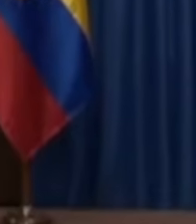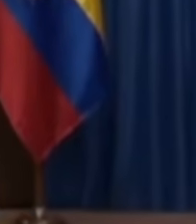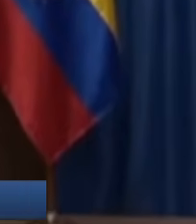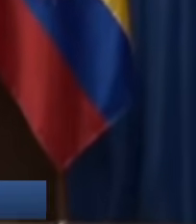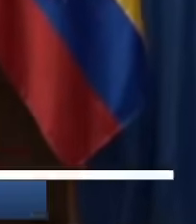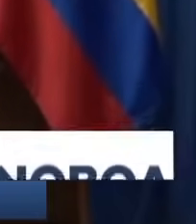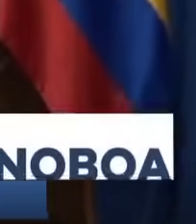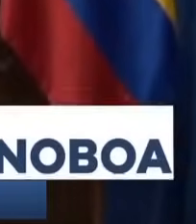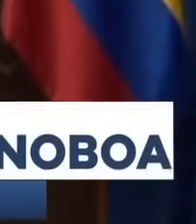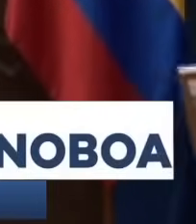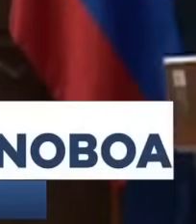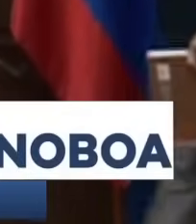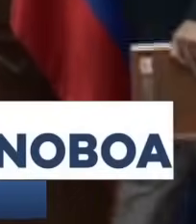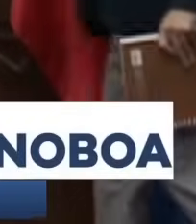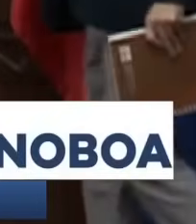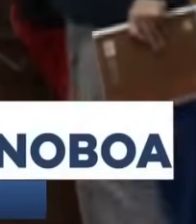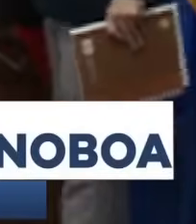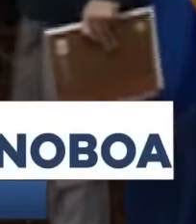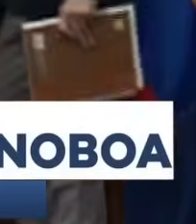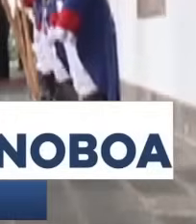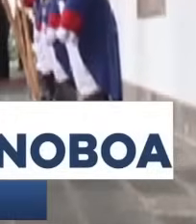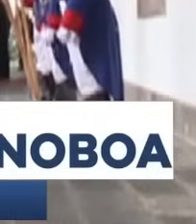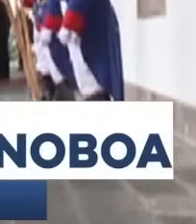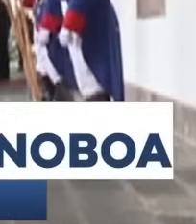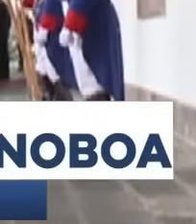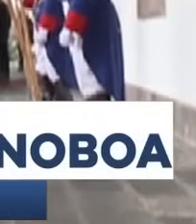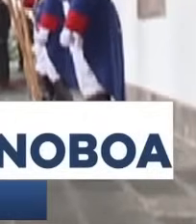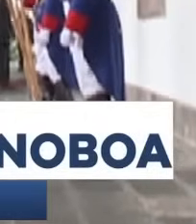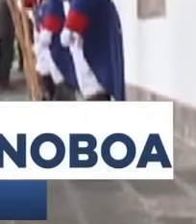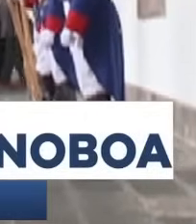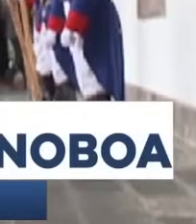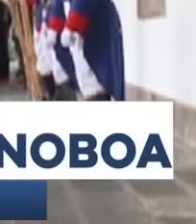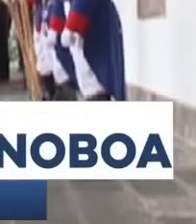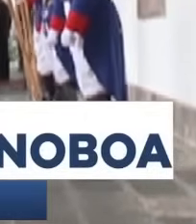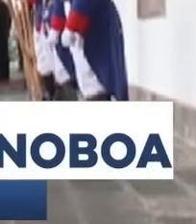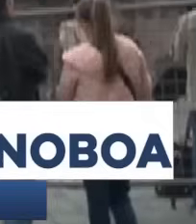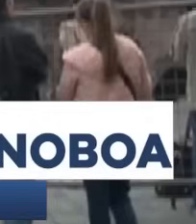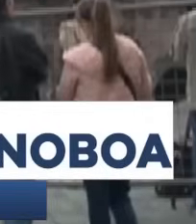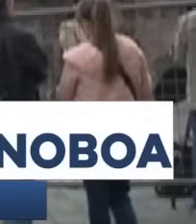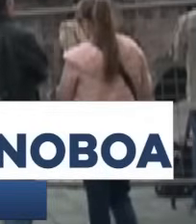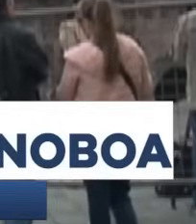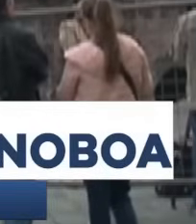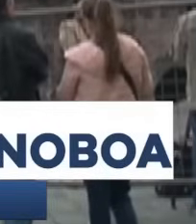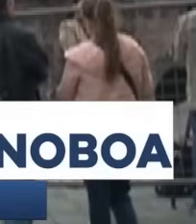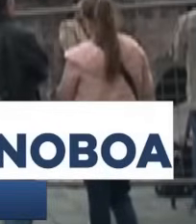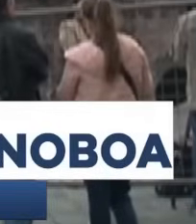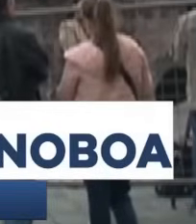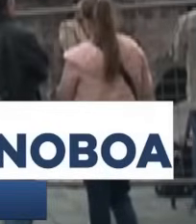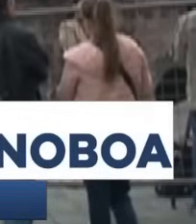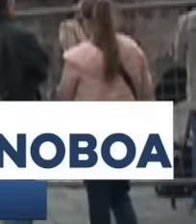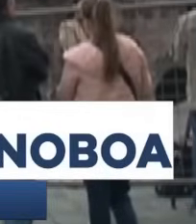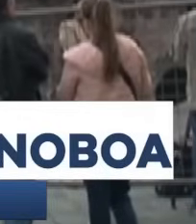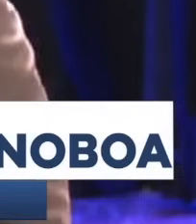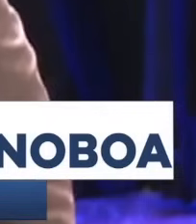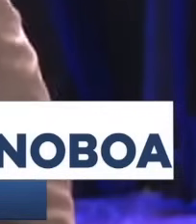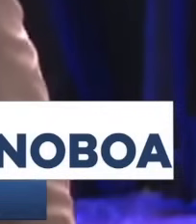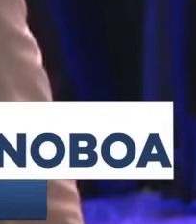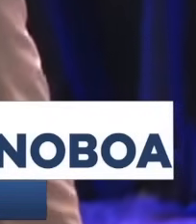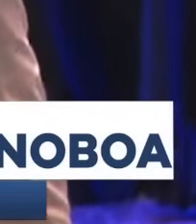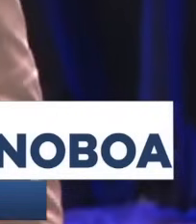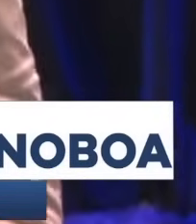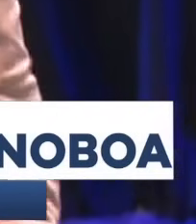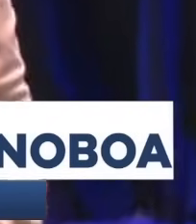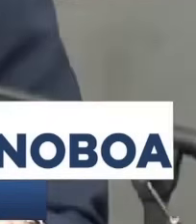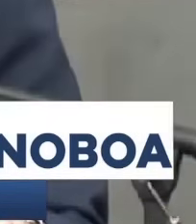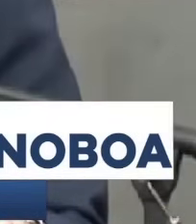Viceministro de Gobierno Esteban Torres afirmó que sería nefasto que una persona que no comulga con la visión del presidente asuma el